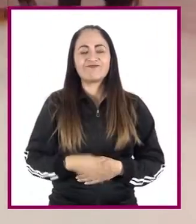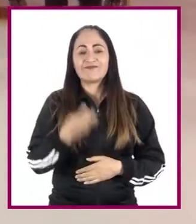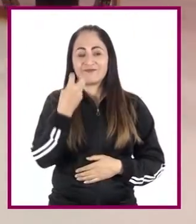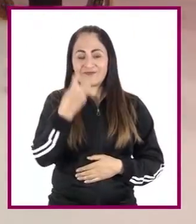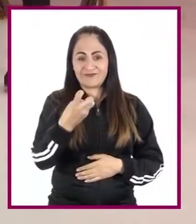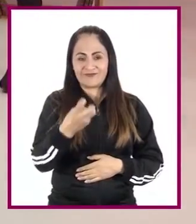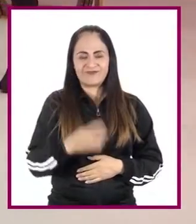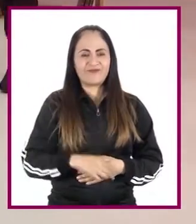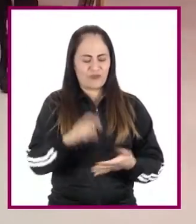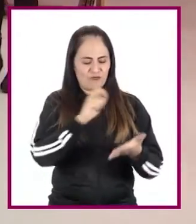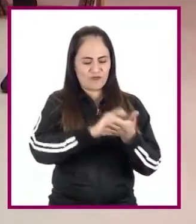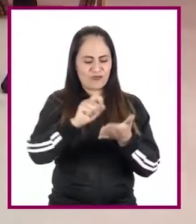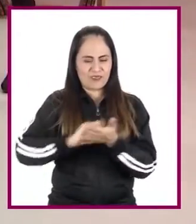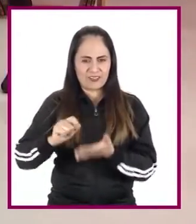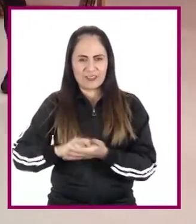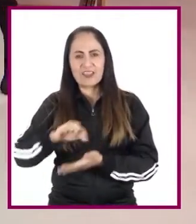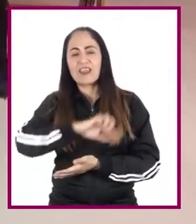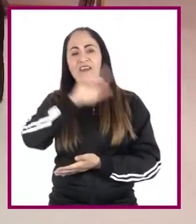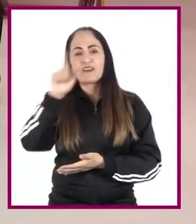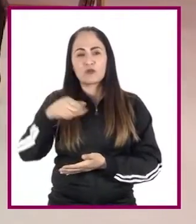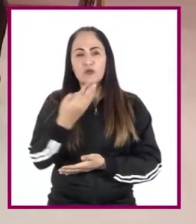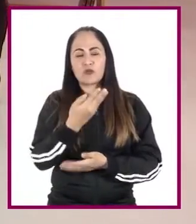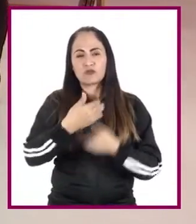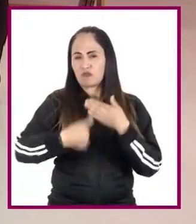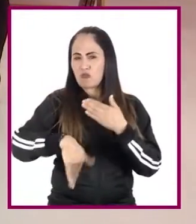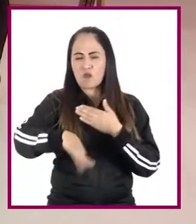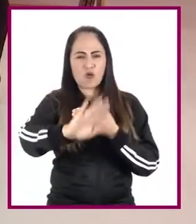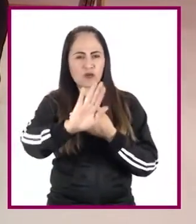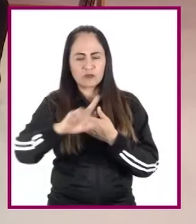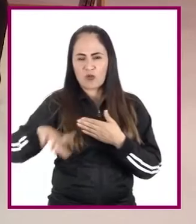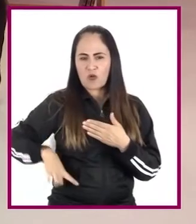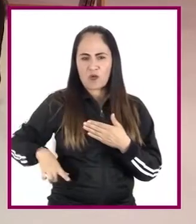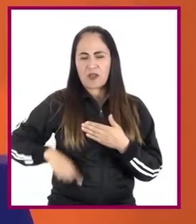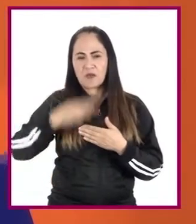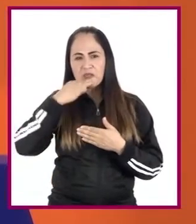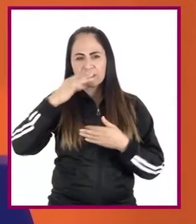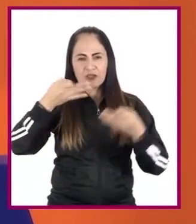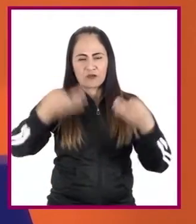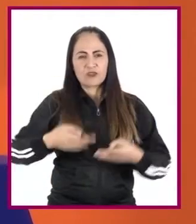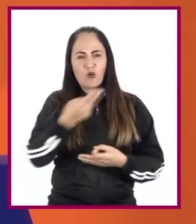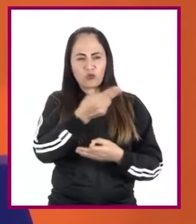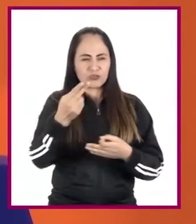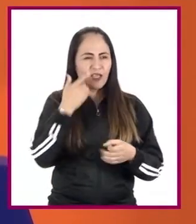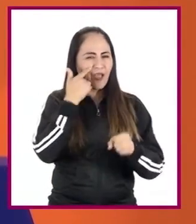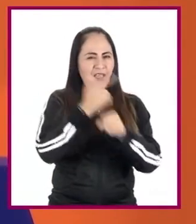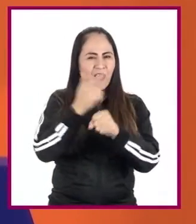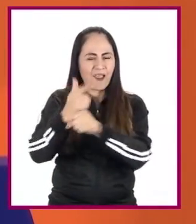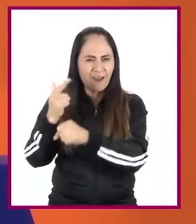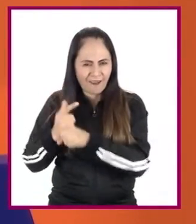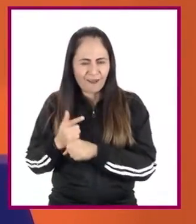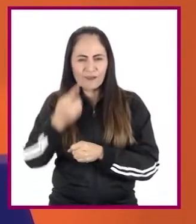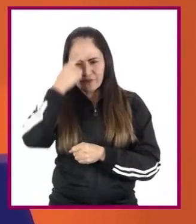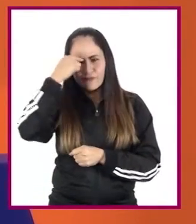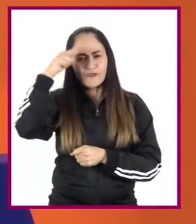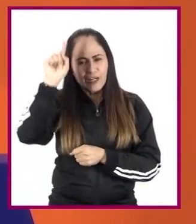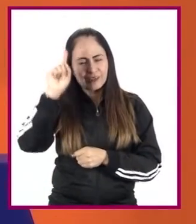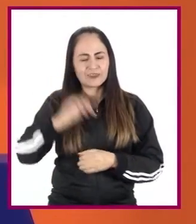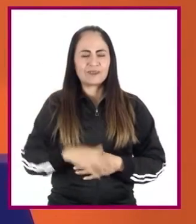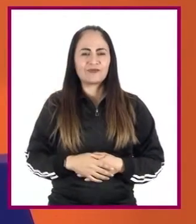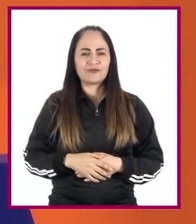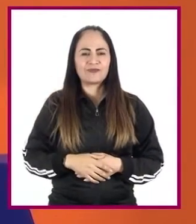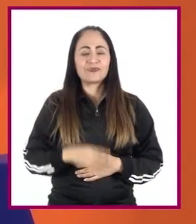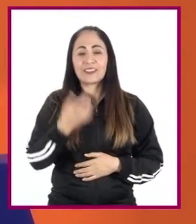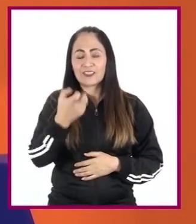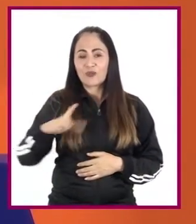ayuda para que identifiquen los recursos aurales en diversas campañas oficiales. Los recursos aurales ayudan a que la campaña